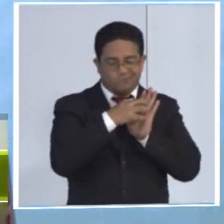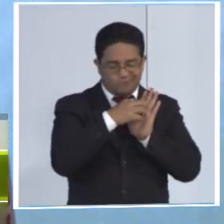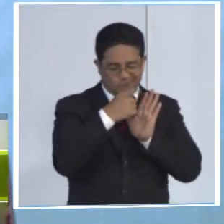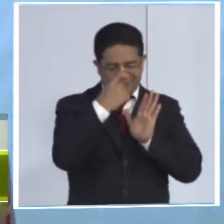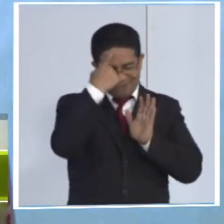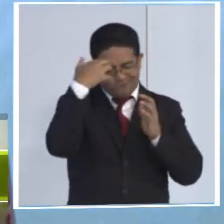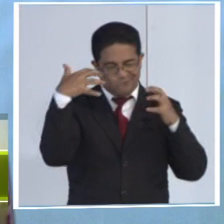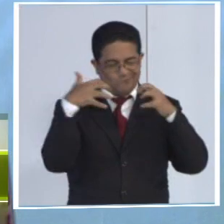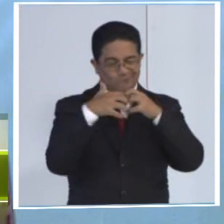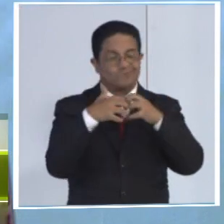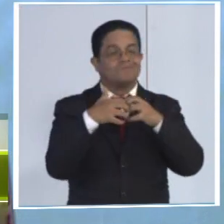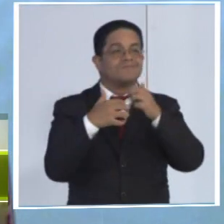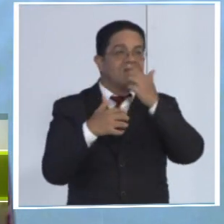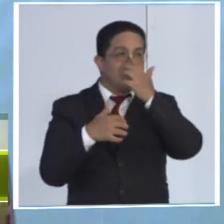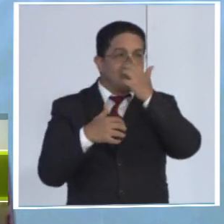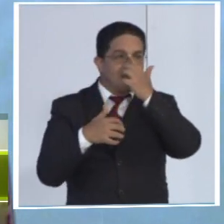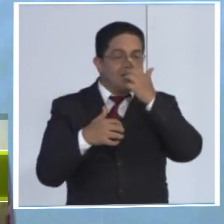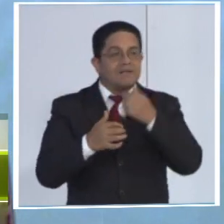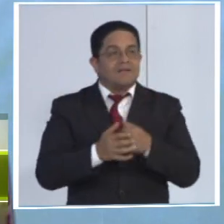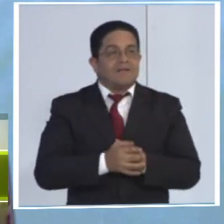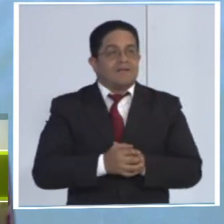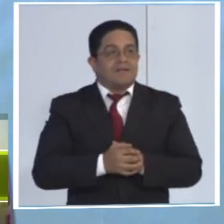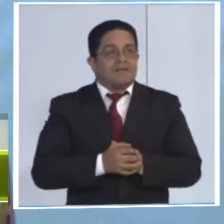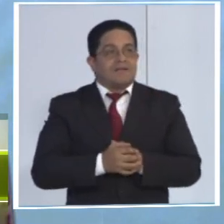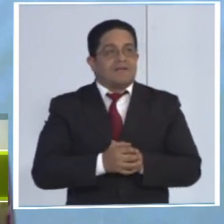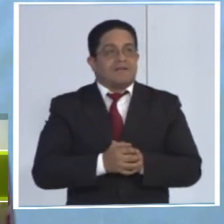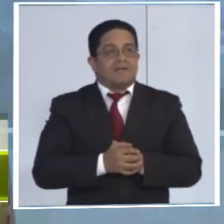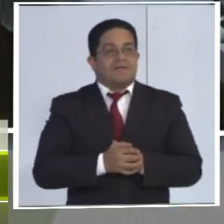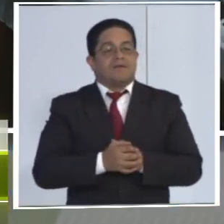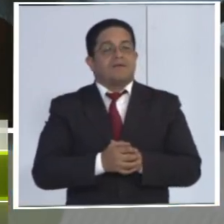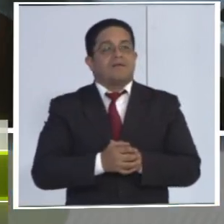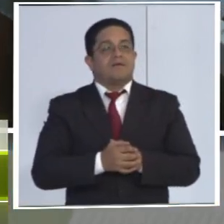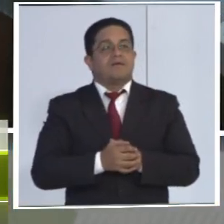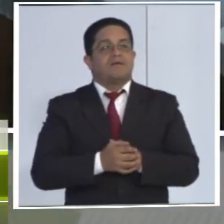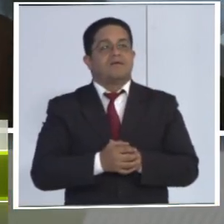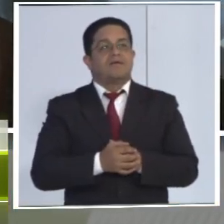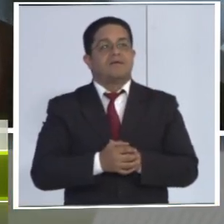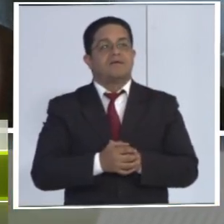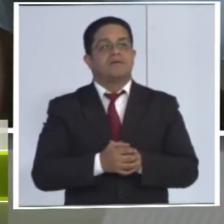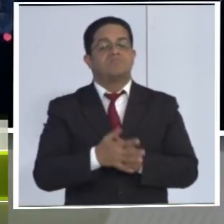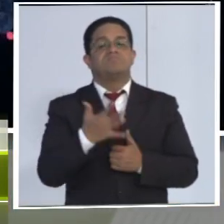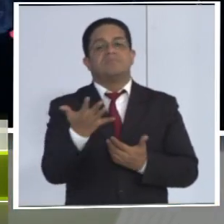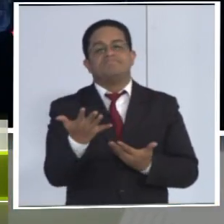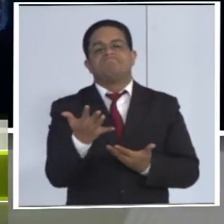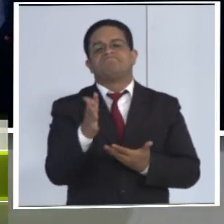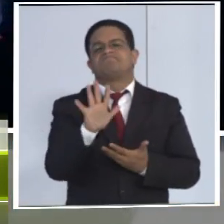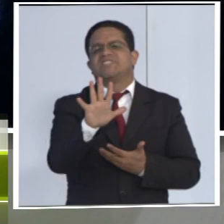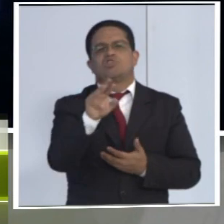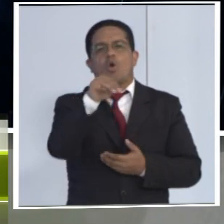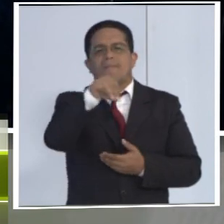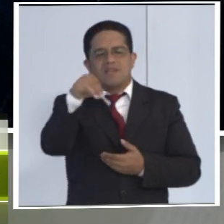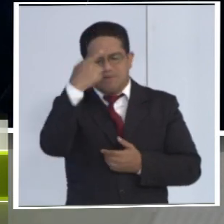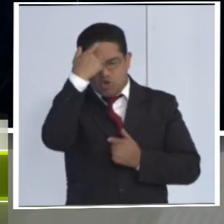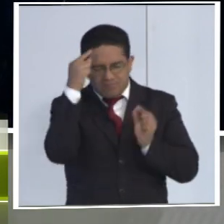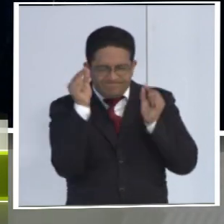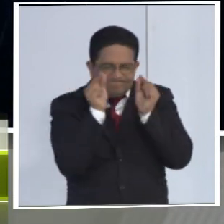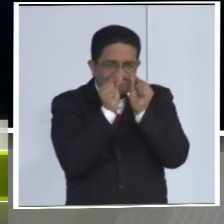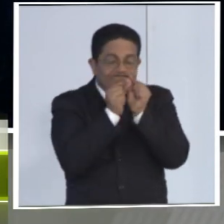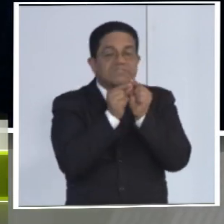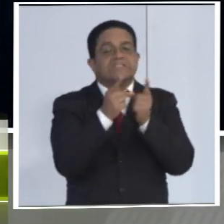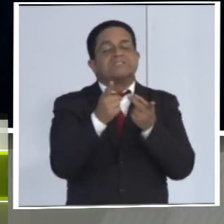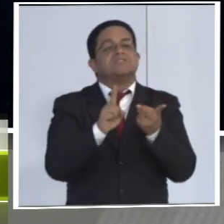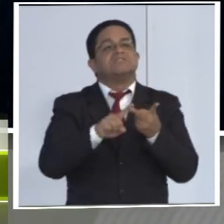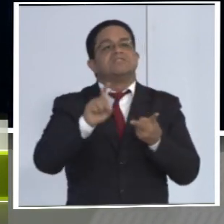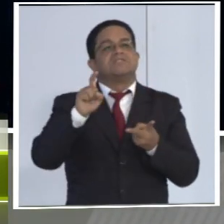que tenga una desviación de línea media mayor en este caso en un estudio tomográfico de 5 milímetros y que tenga alrededor